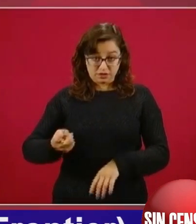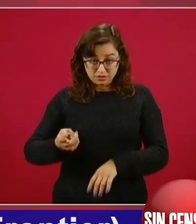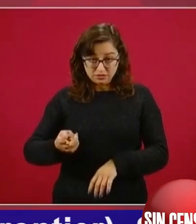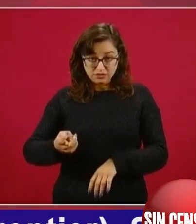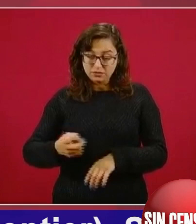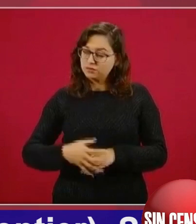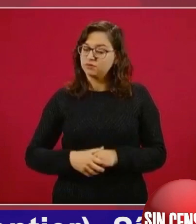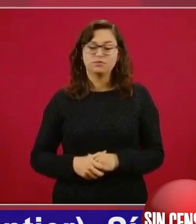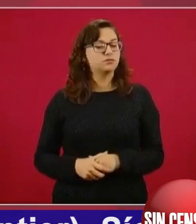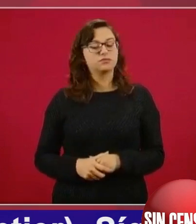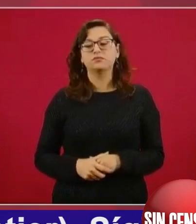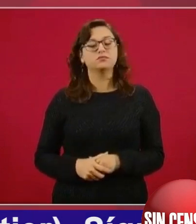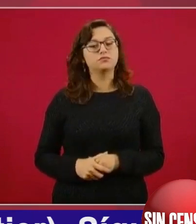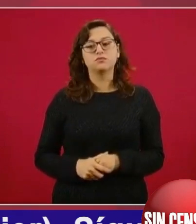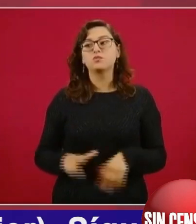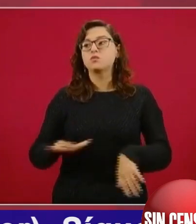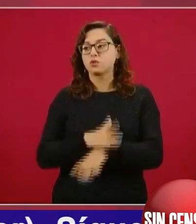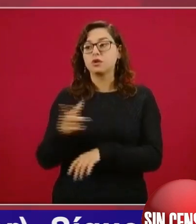Le están robando al pueblo,